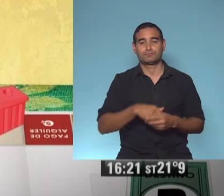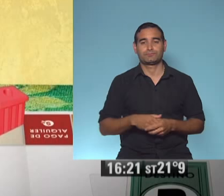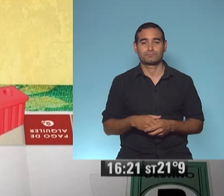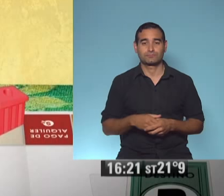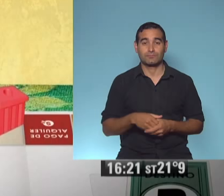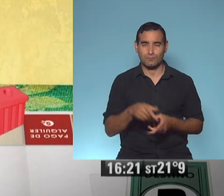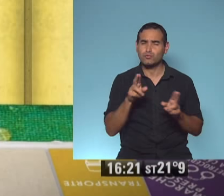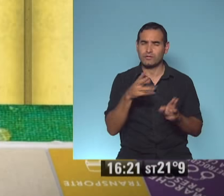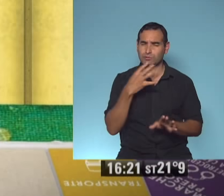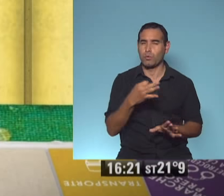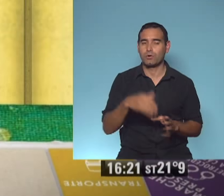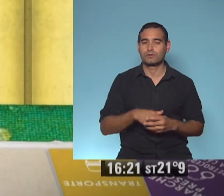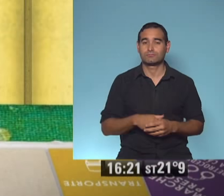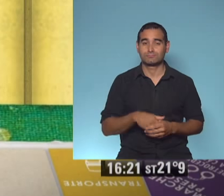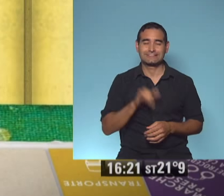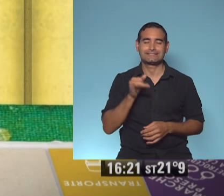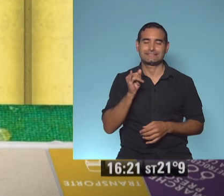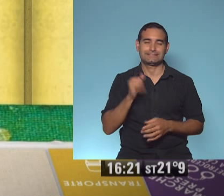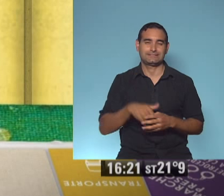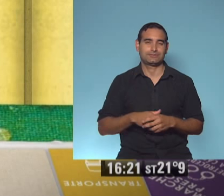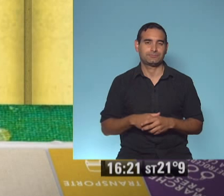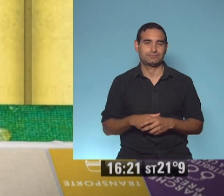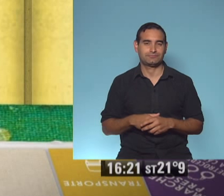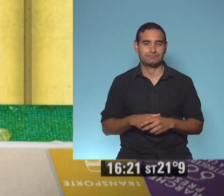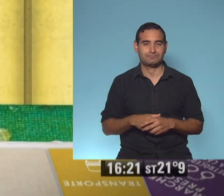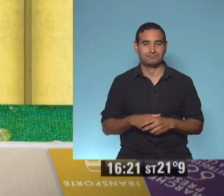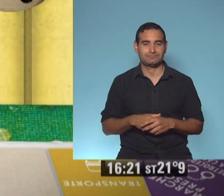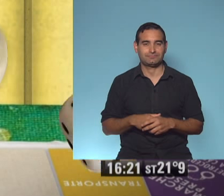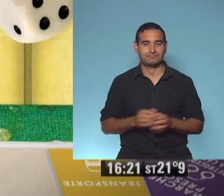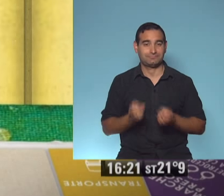Vas a tener suerte. Sí.